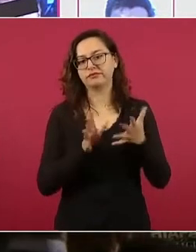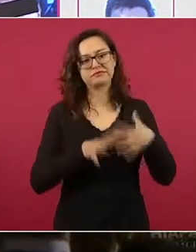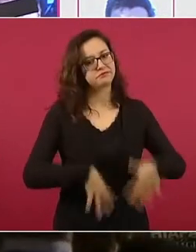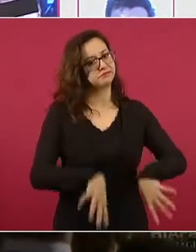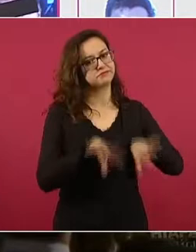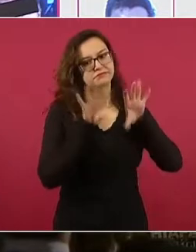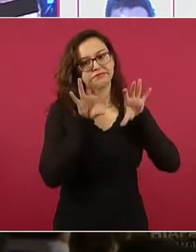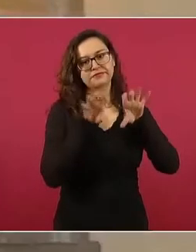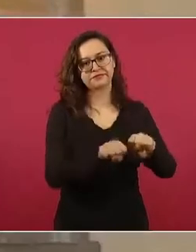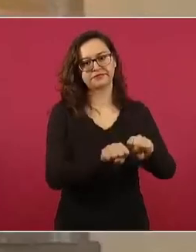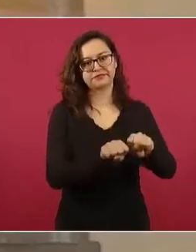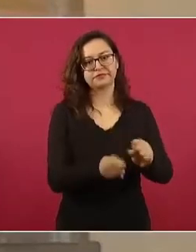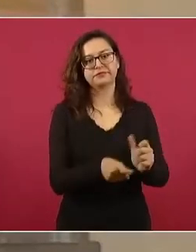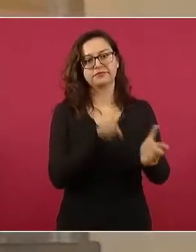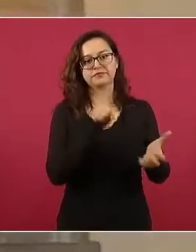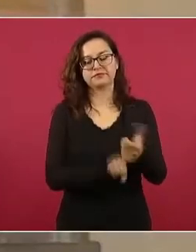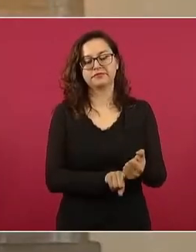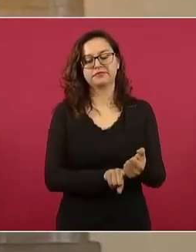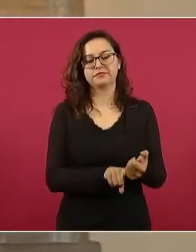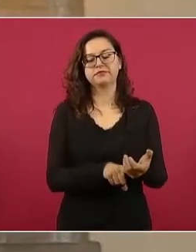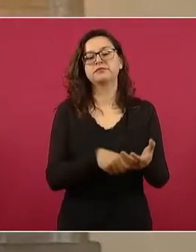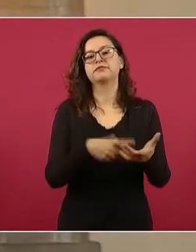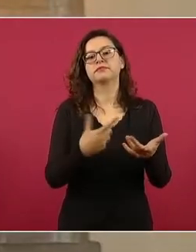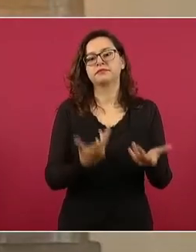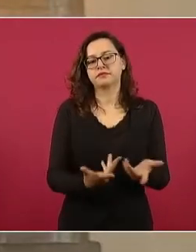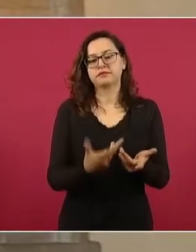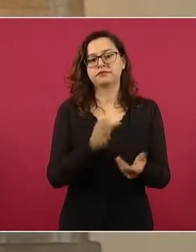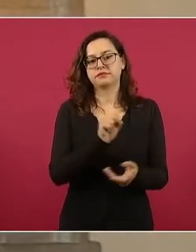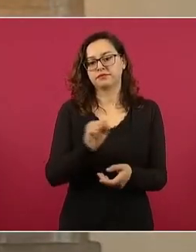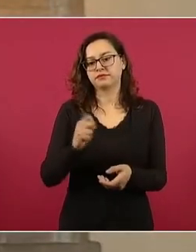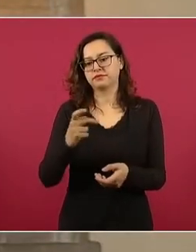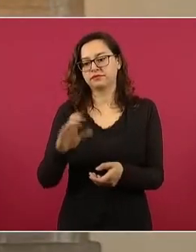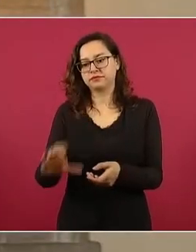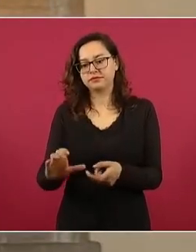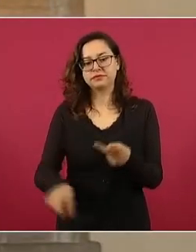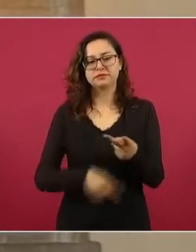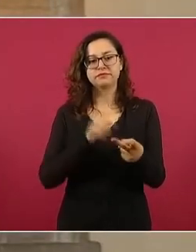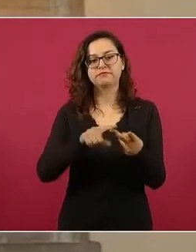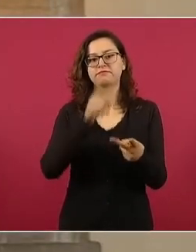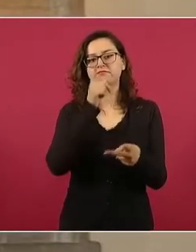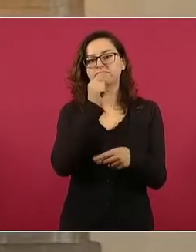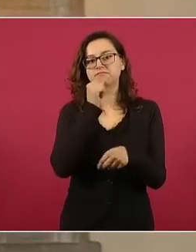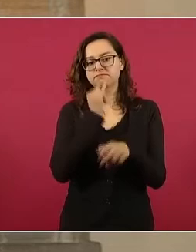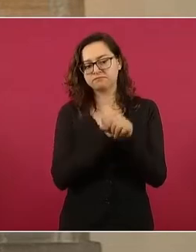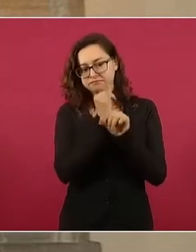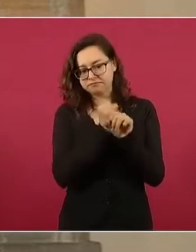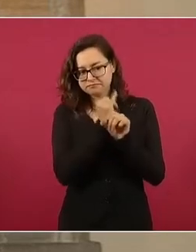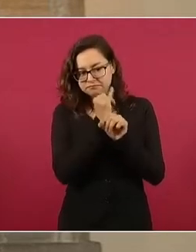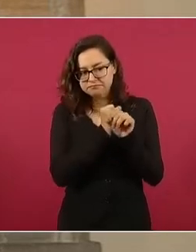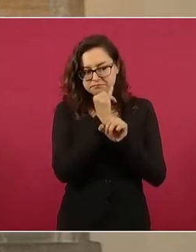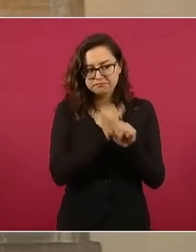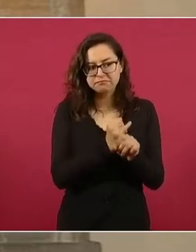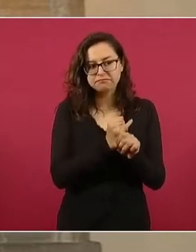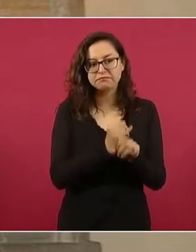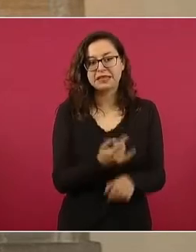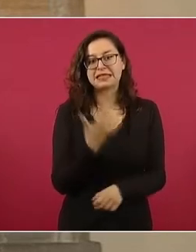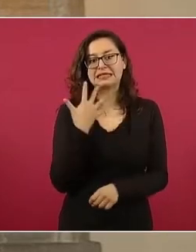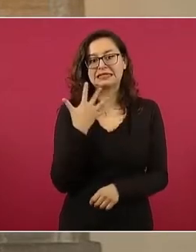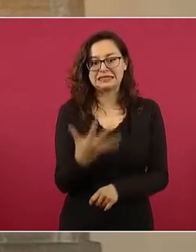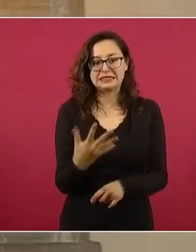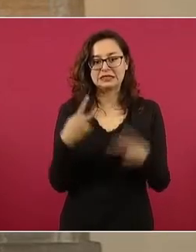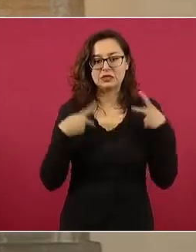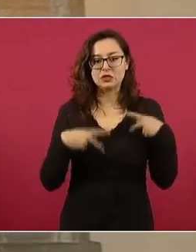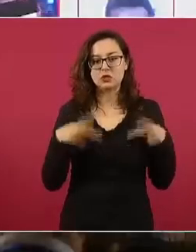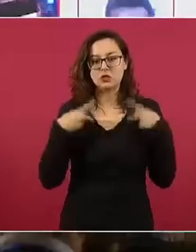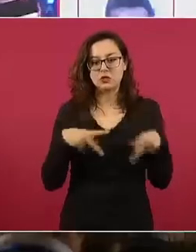de la Secretaría de Seguridad y Protección Ciudadana, y la Policía de Investigación. Se logró la detención de cinco personas